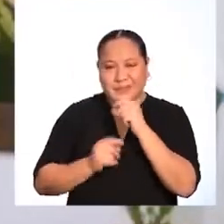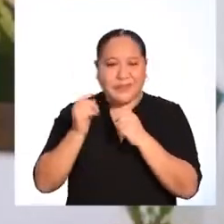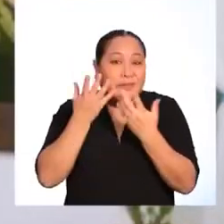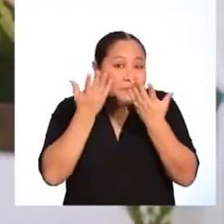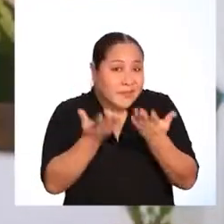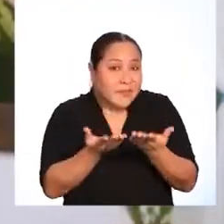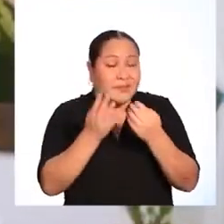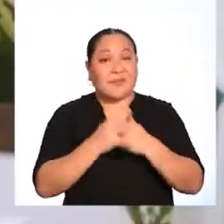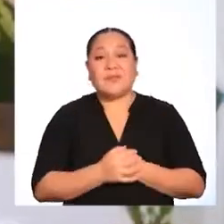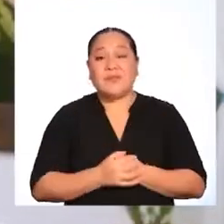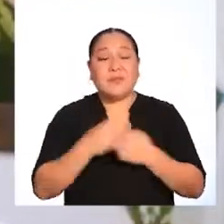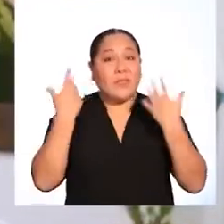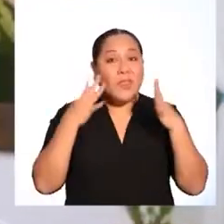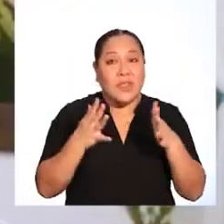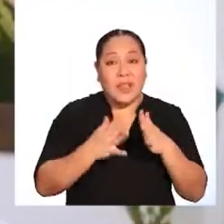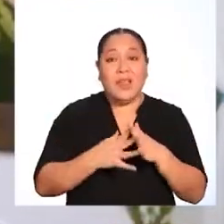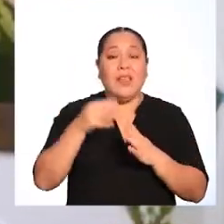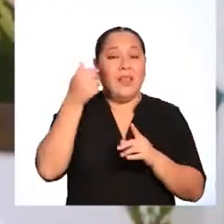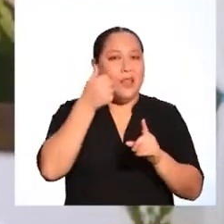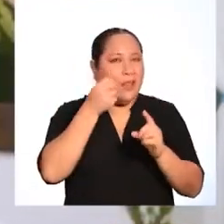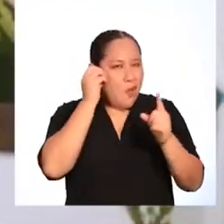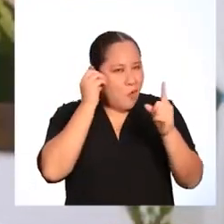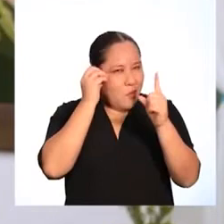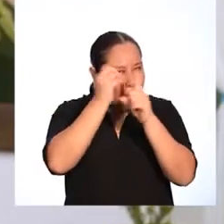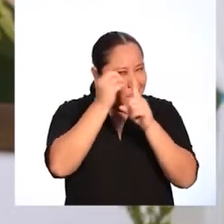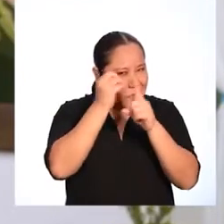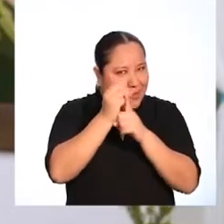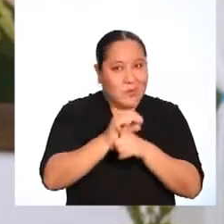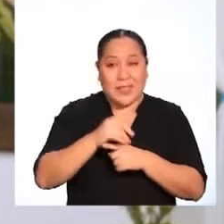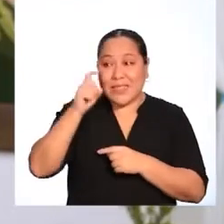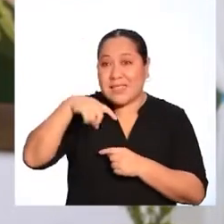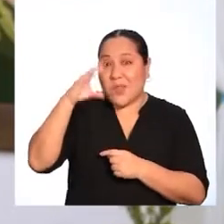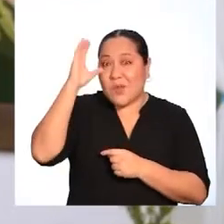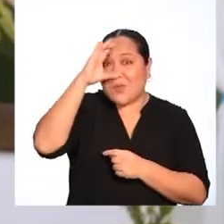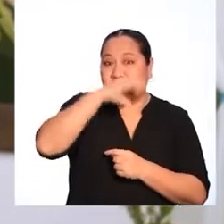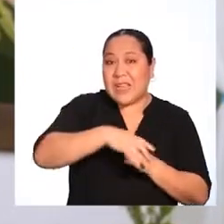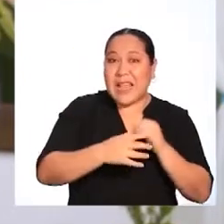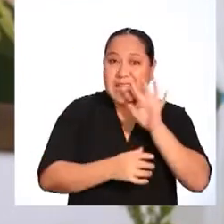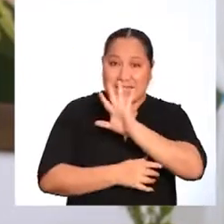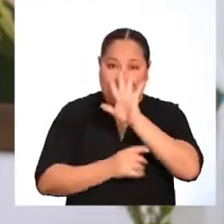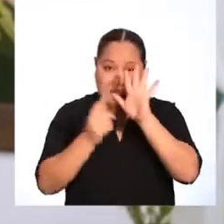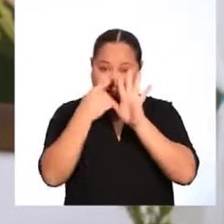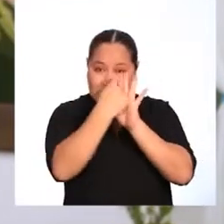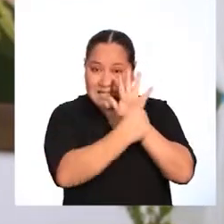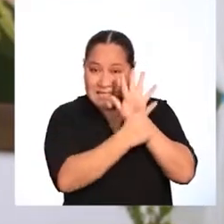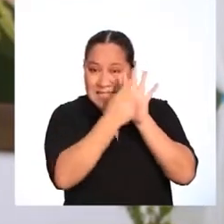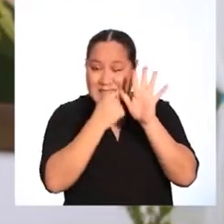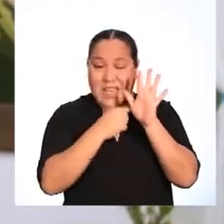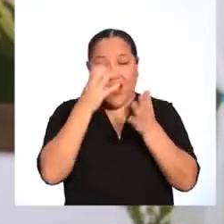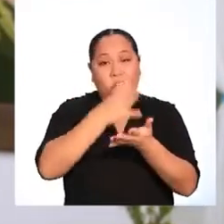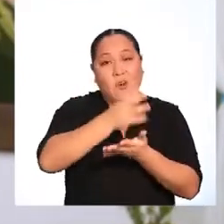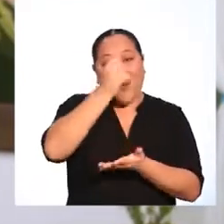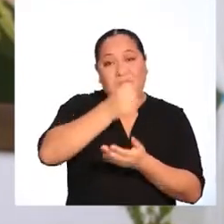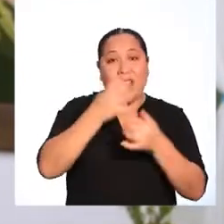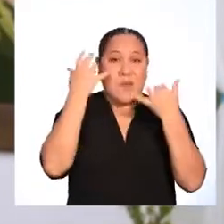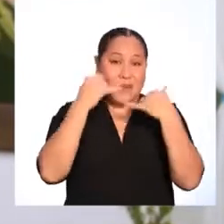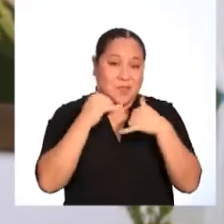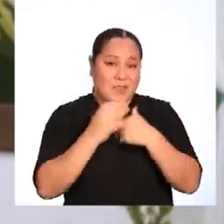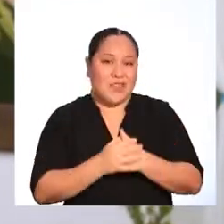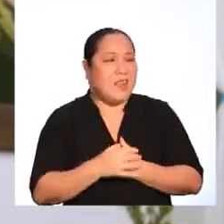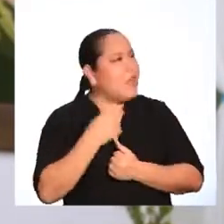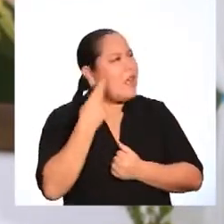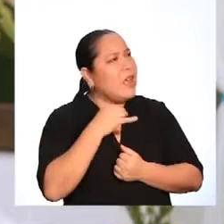bien entonces ya tenemos nuestra misión tenemos que conseguir cinco botellas para